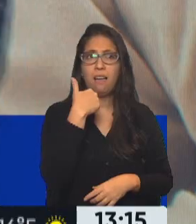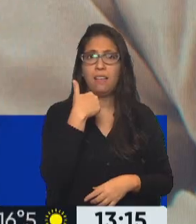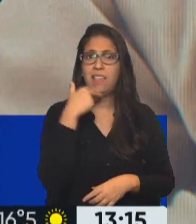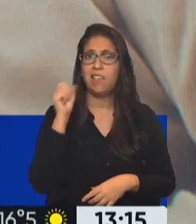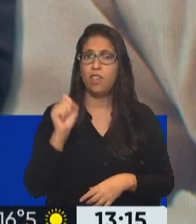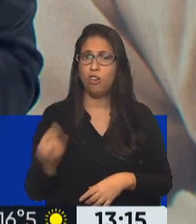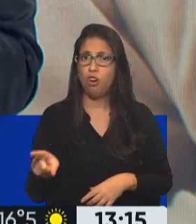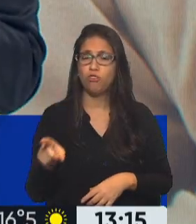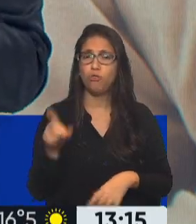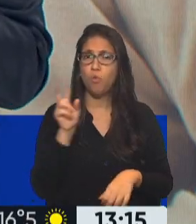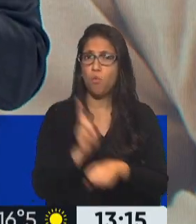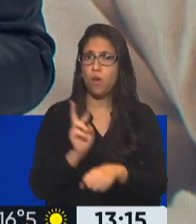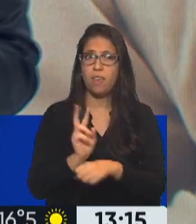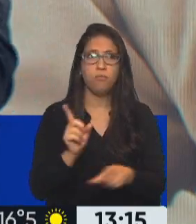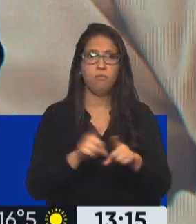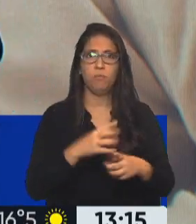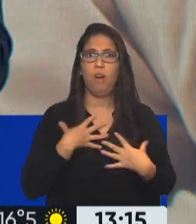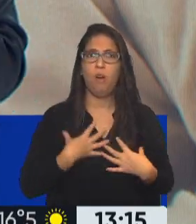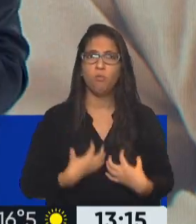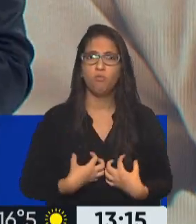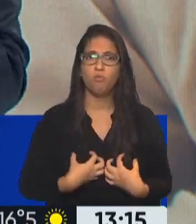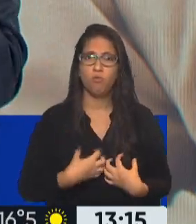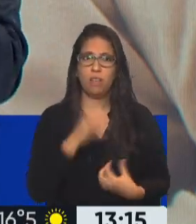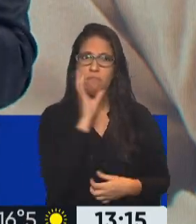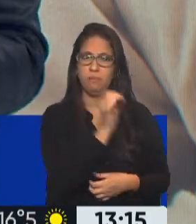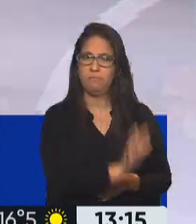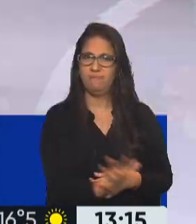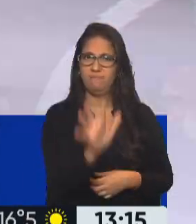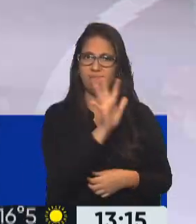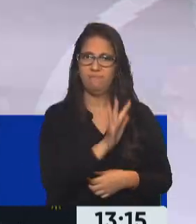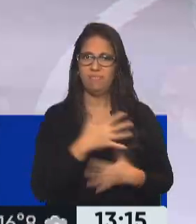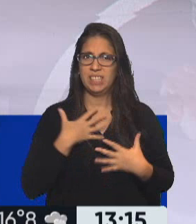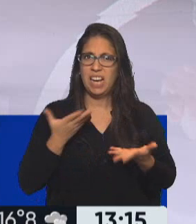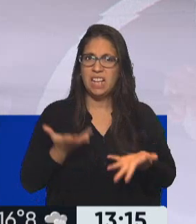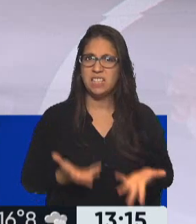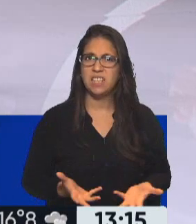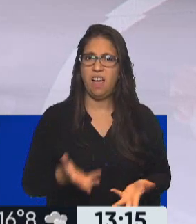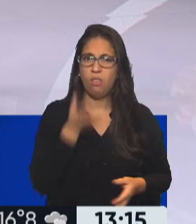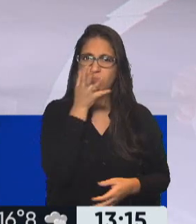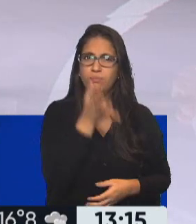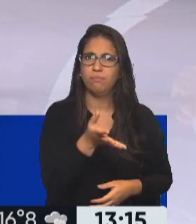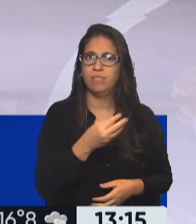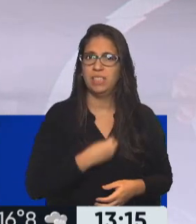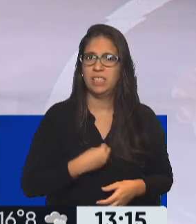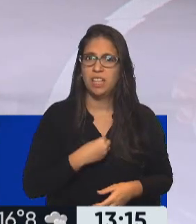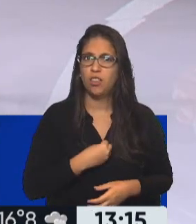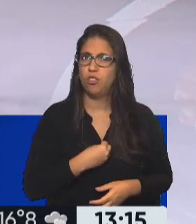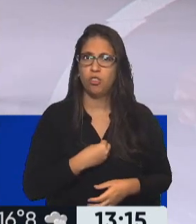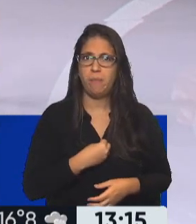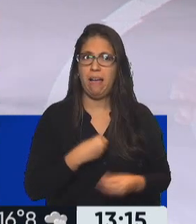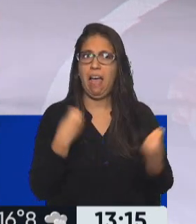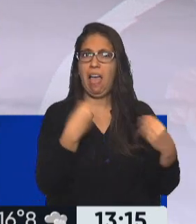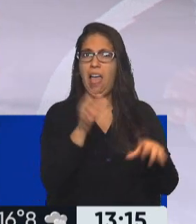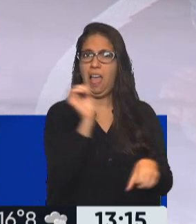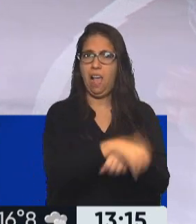ay, estoy como esto, tengo angustia, la notás rara, lo notás con un cansancio extra, son síntomas que no tenemos que dejar pasar por